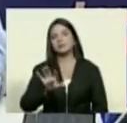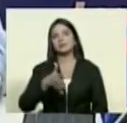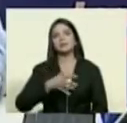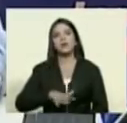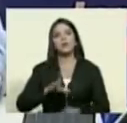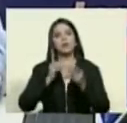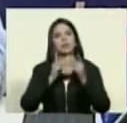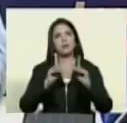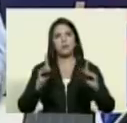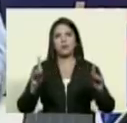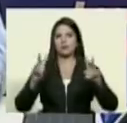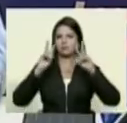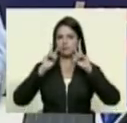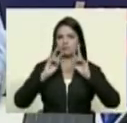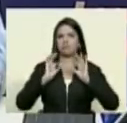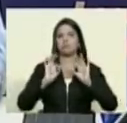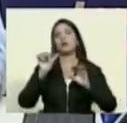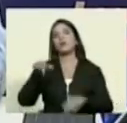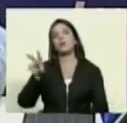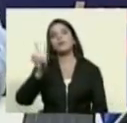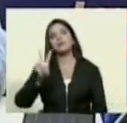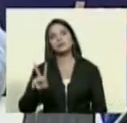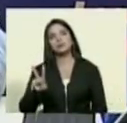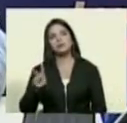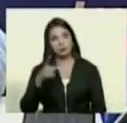una democracia tan plena como Venezuela, que me lo busquen.